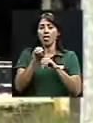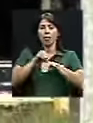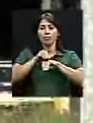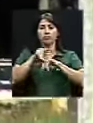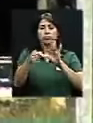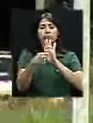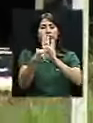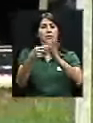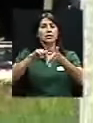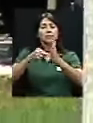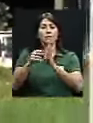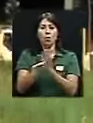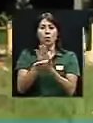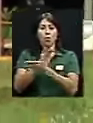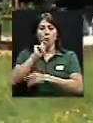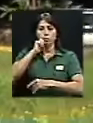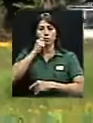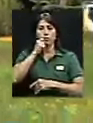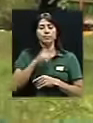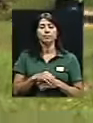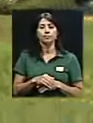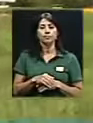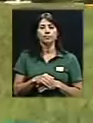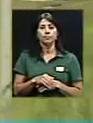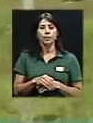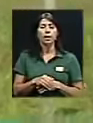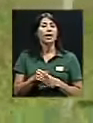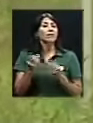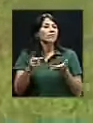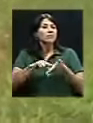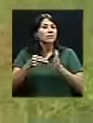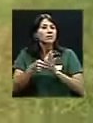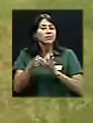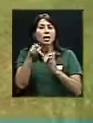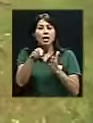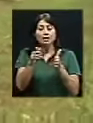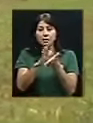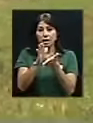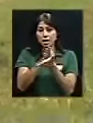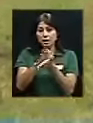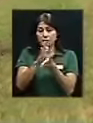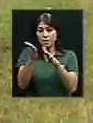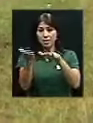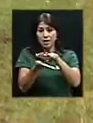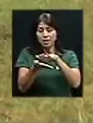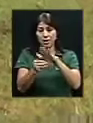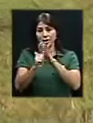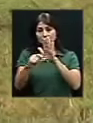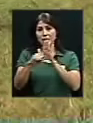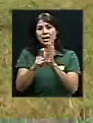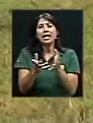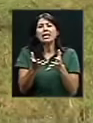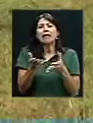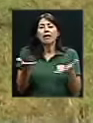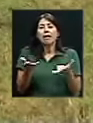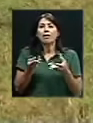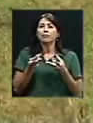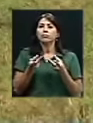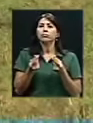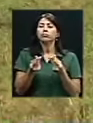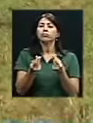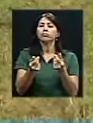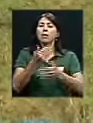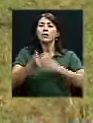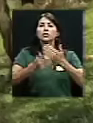confidencial. Lo que pretende, en resumidas cuentas, este expediente legislativo es agilizarle todos los